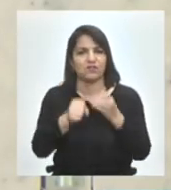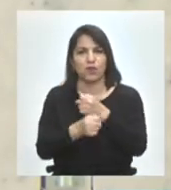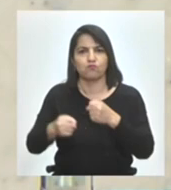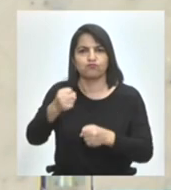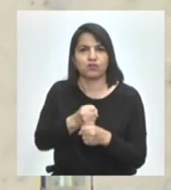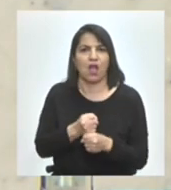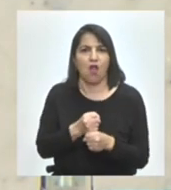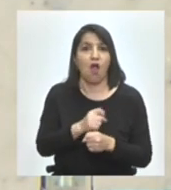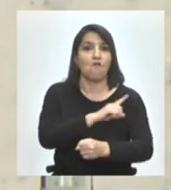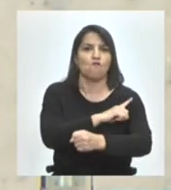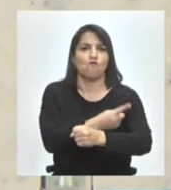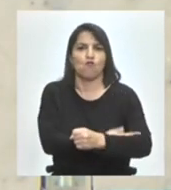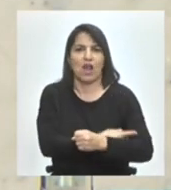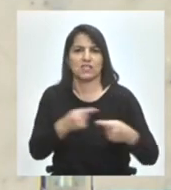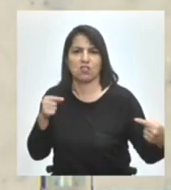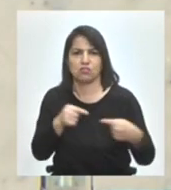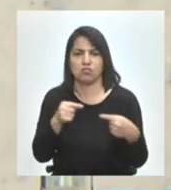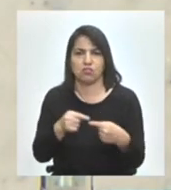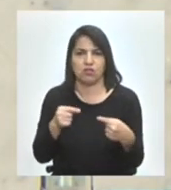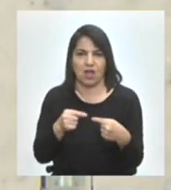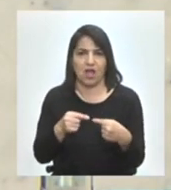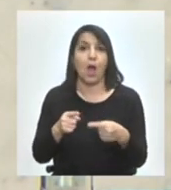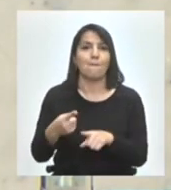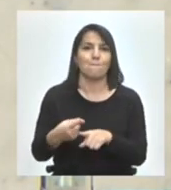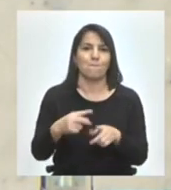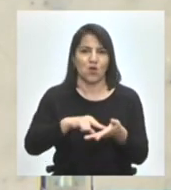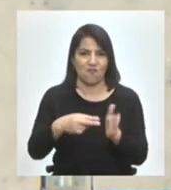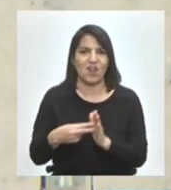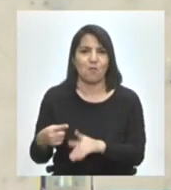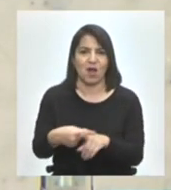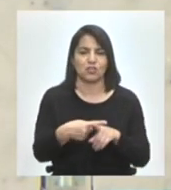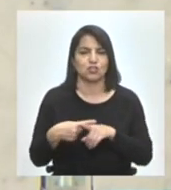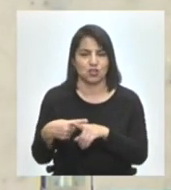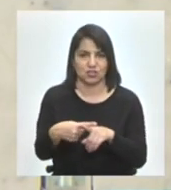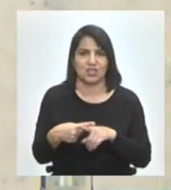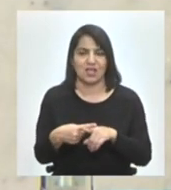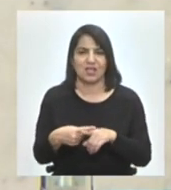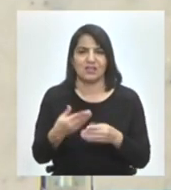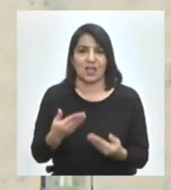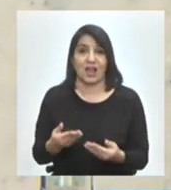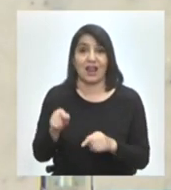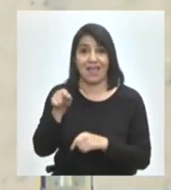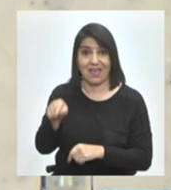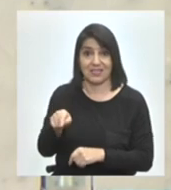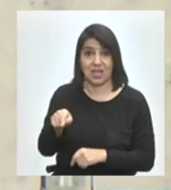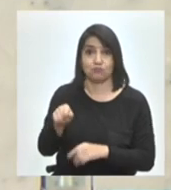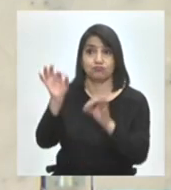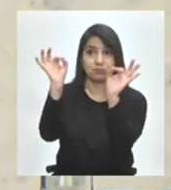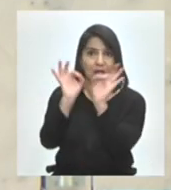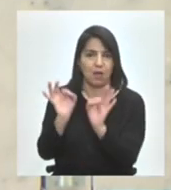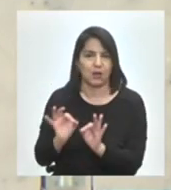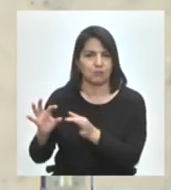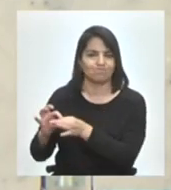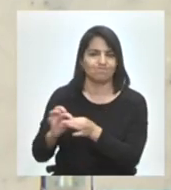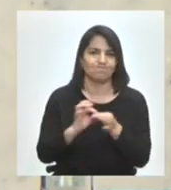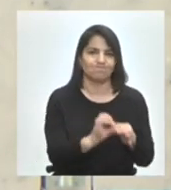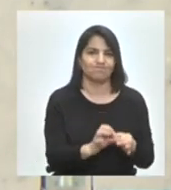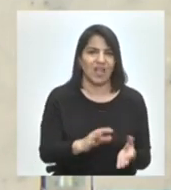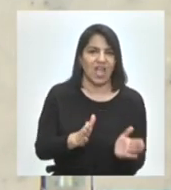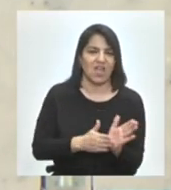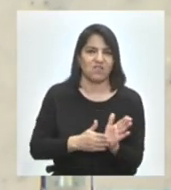la solución de los conflictos sociales. Tomando en cuenta justamente esa definición, resulta evidente que el